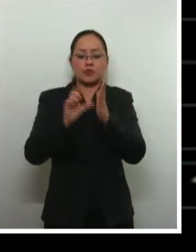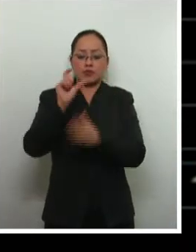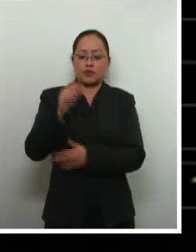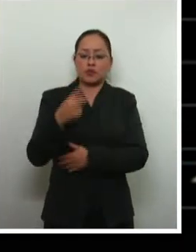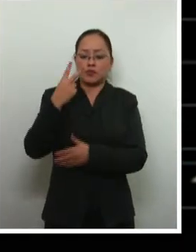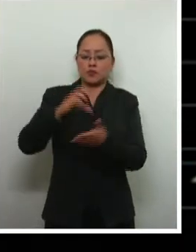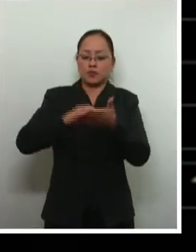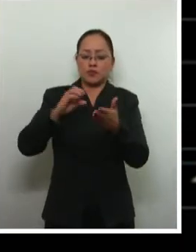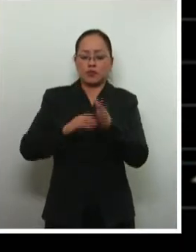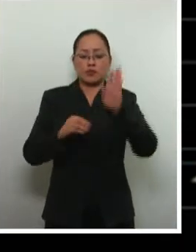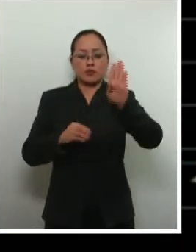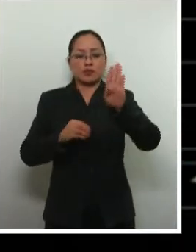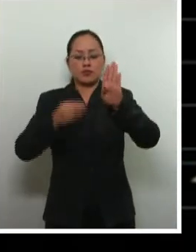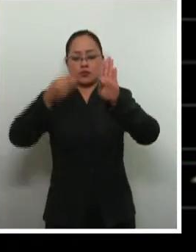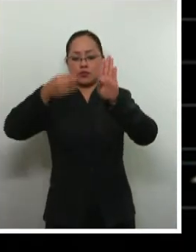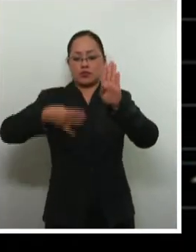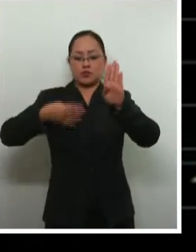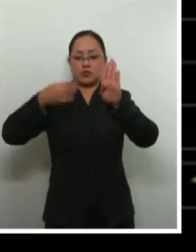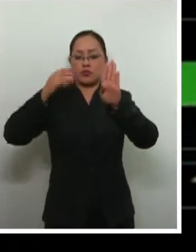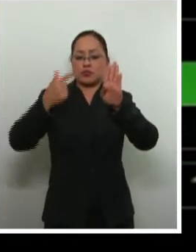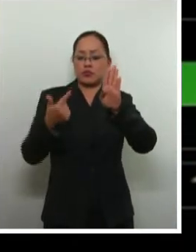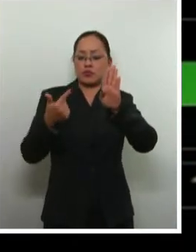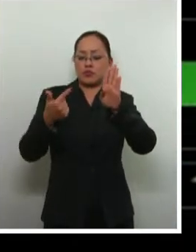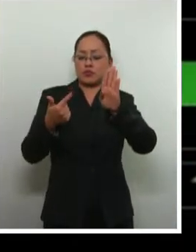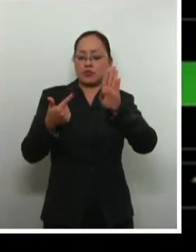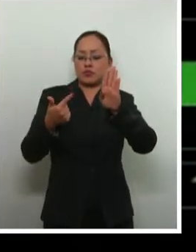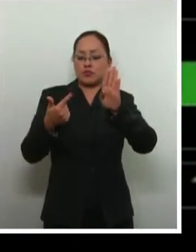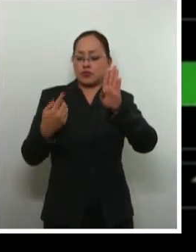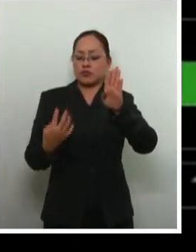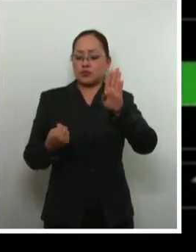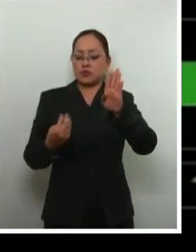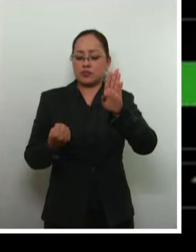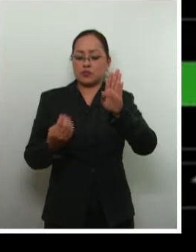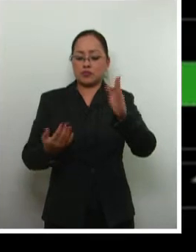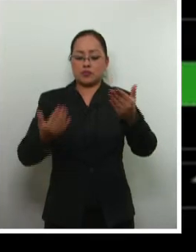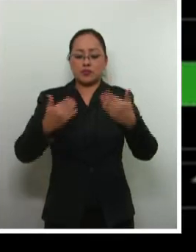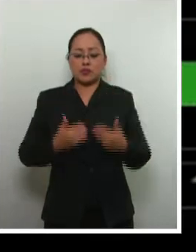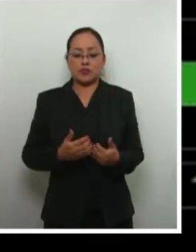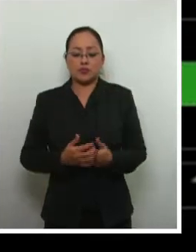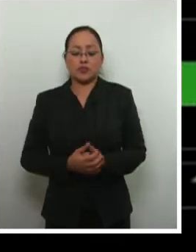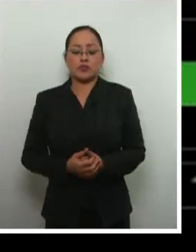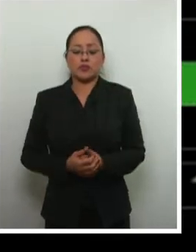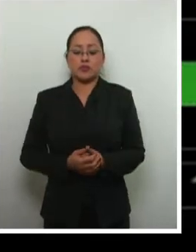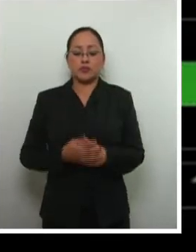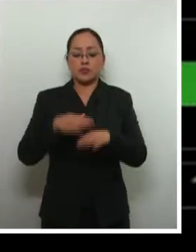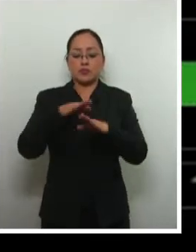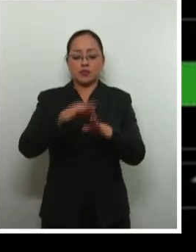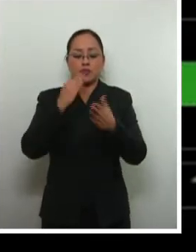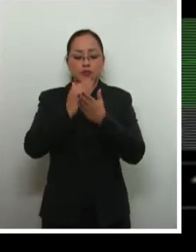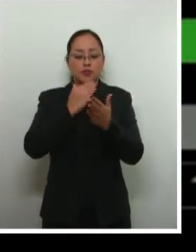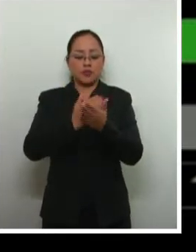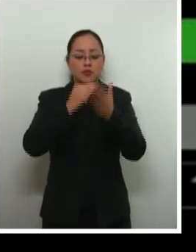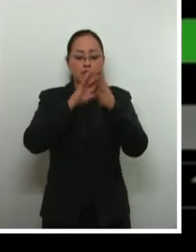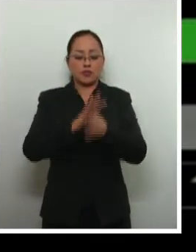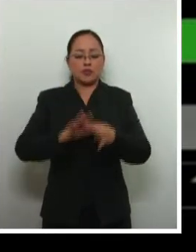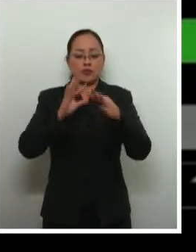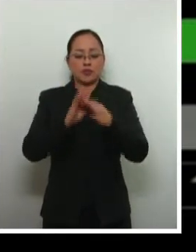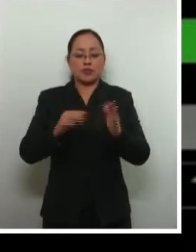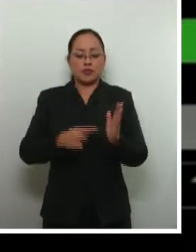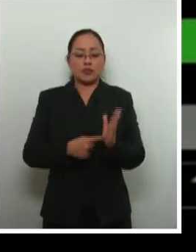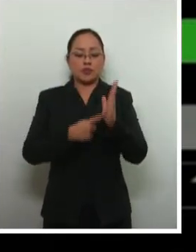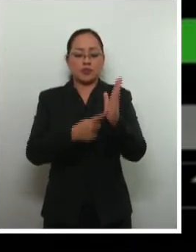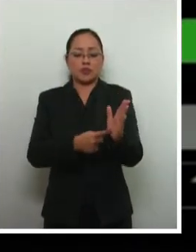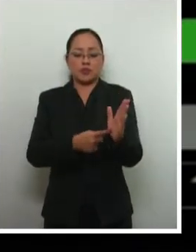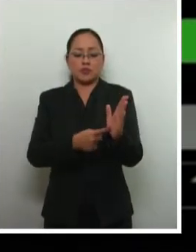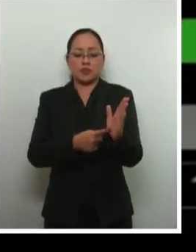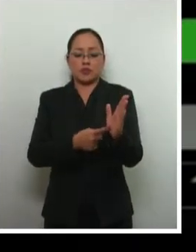22, apartado B, numeral 7 y 9. De acuerdo a lo señalado, en este